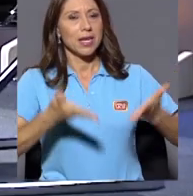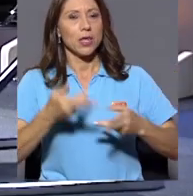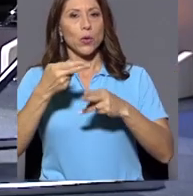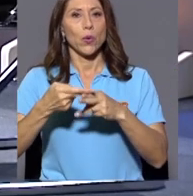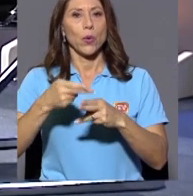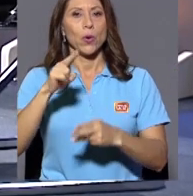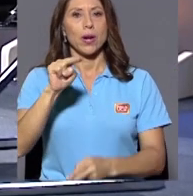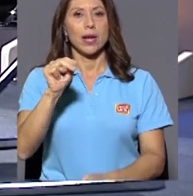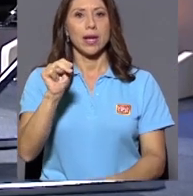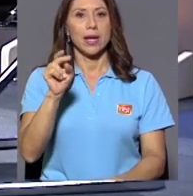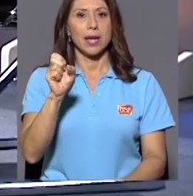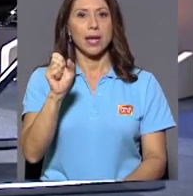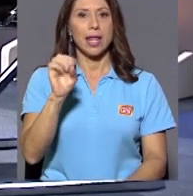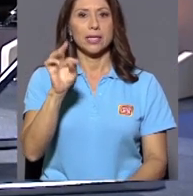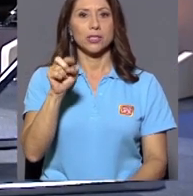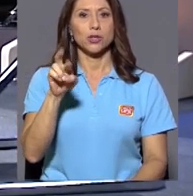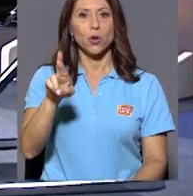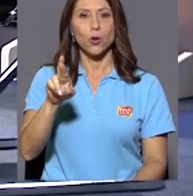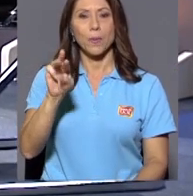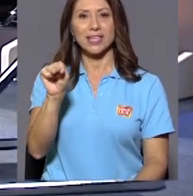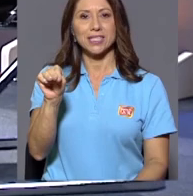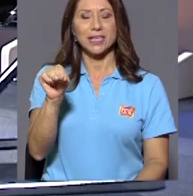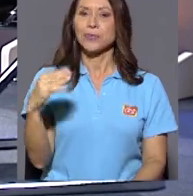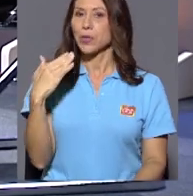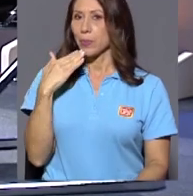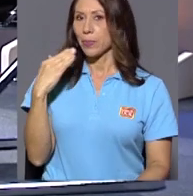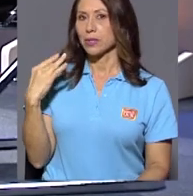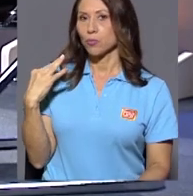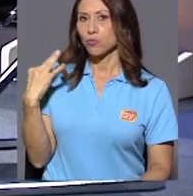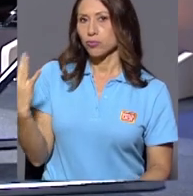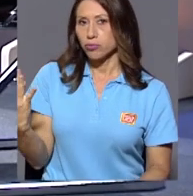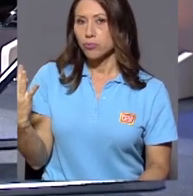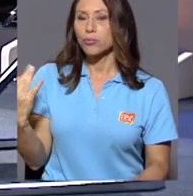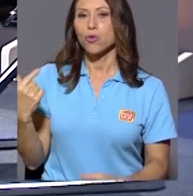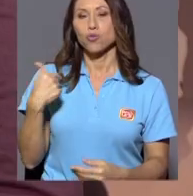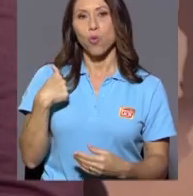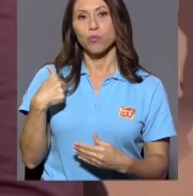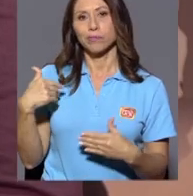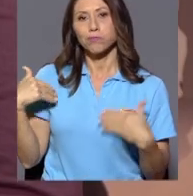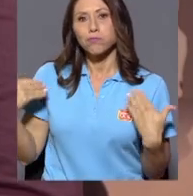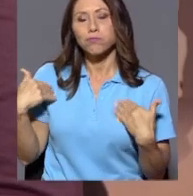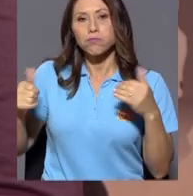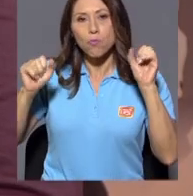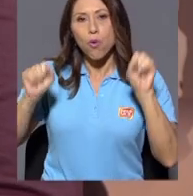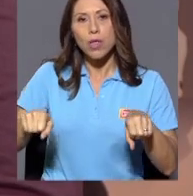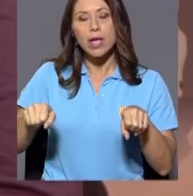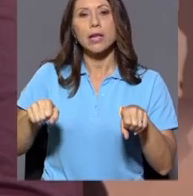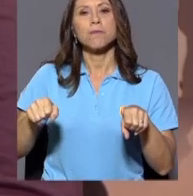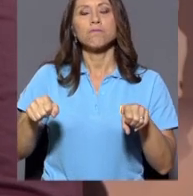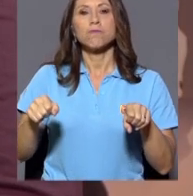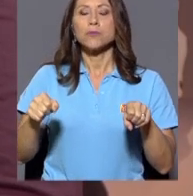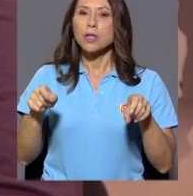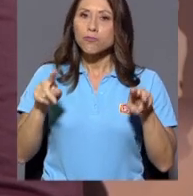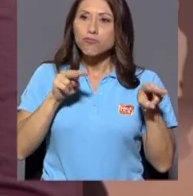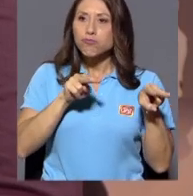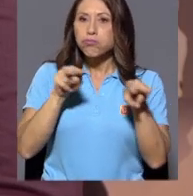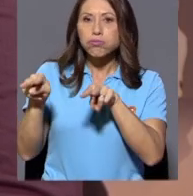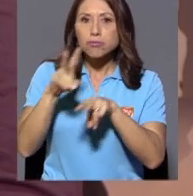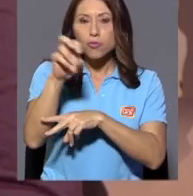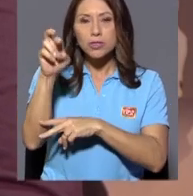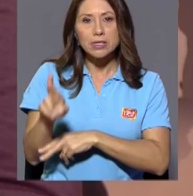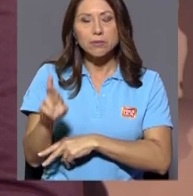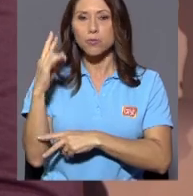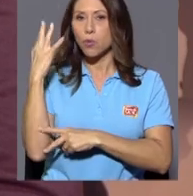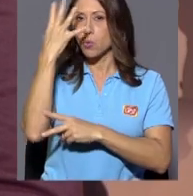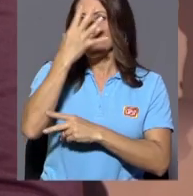bienvenido don néstor mancini muchísimas gracias por la invitación y gustoso de poder apreciar costa rica